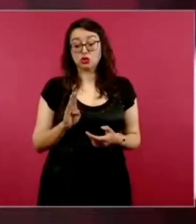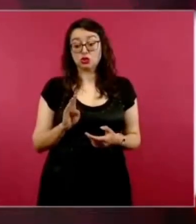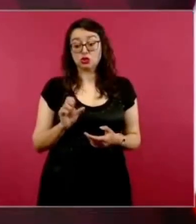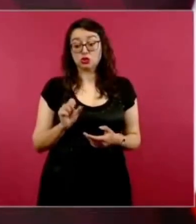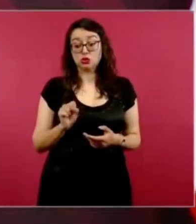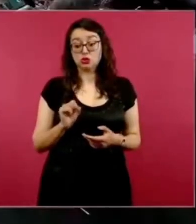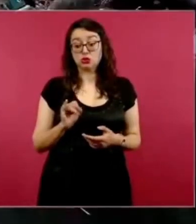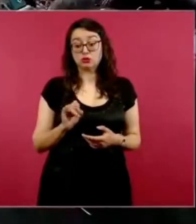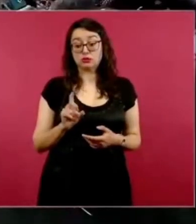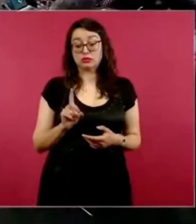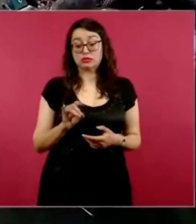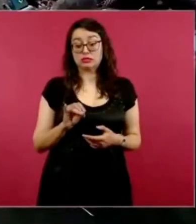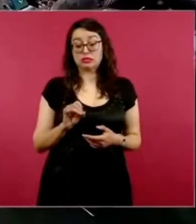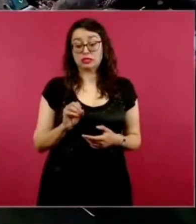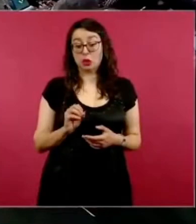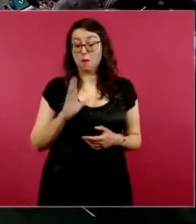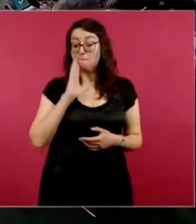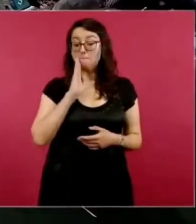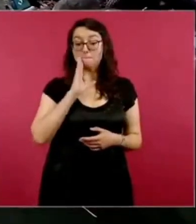está satanizado,